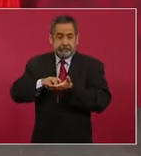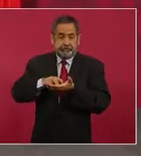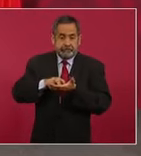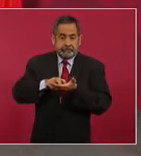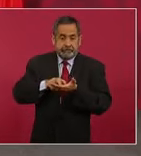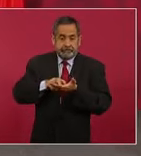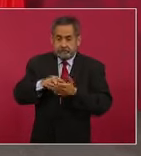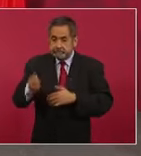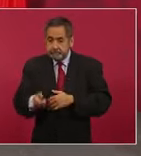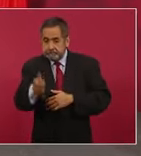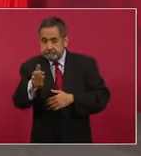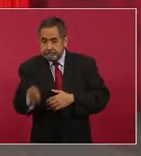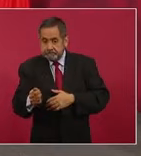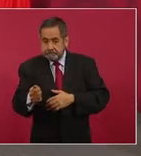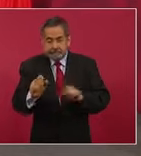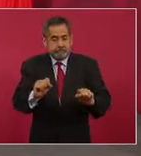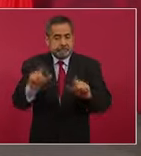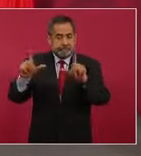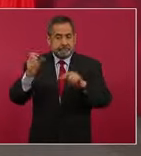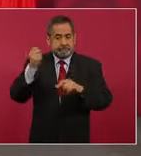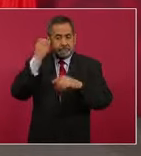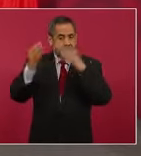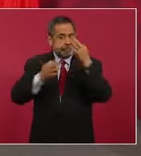a ver la conferencia.